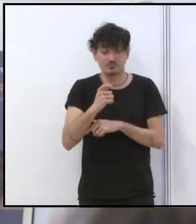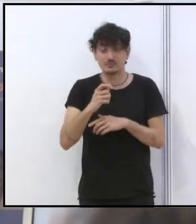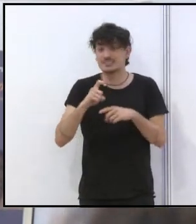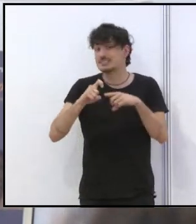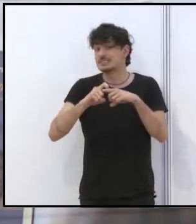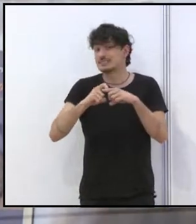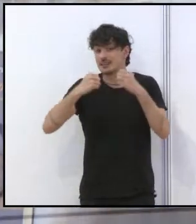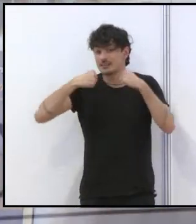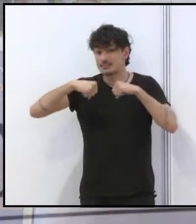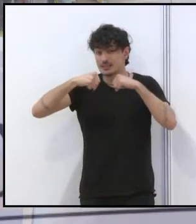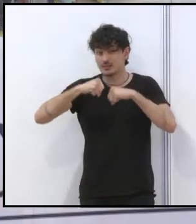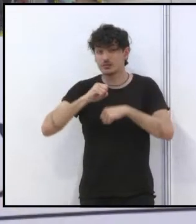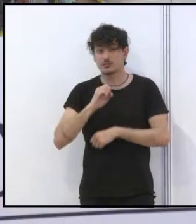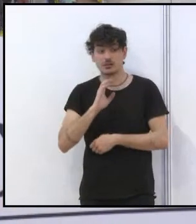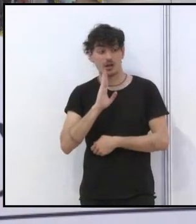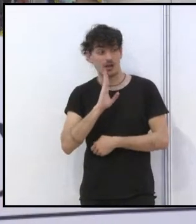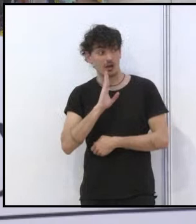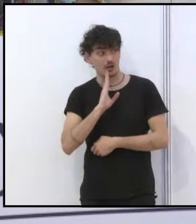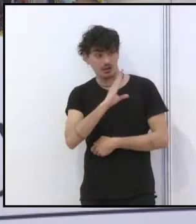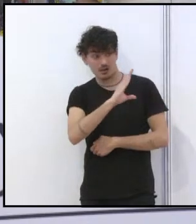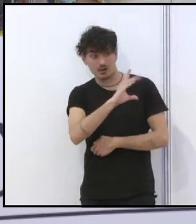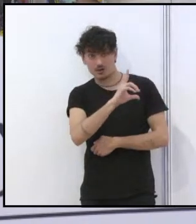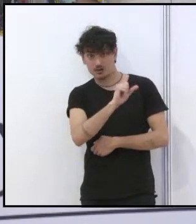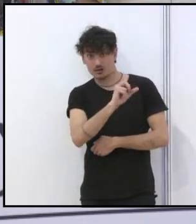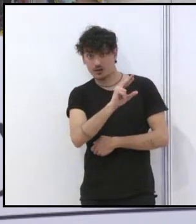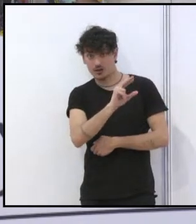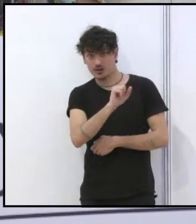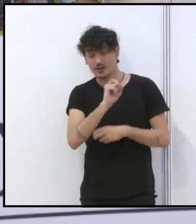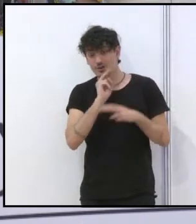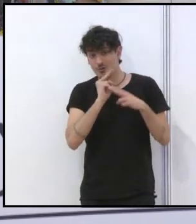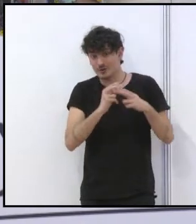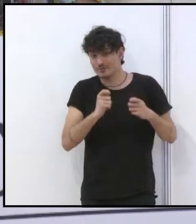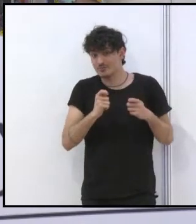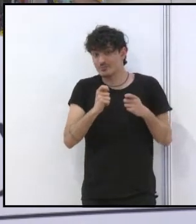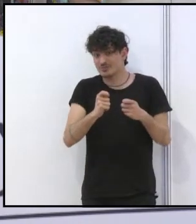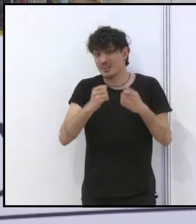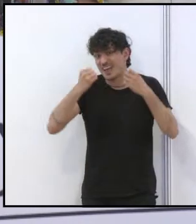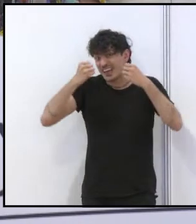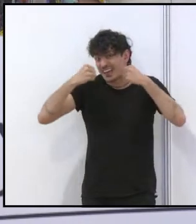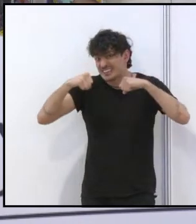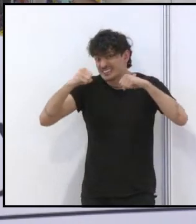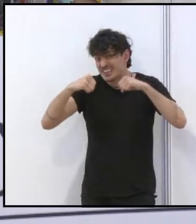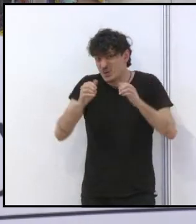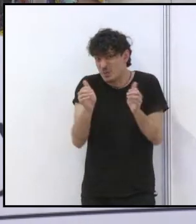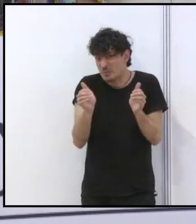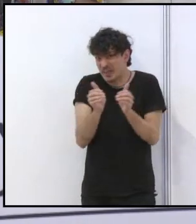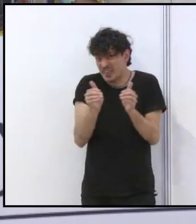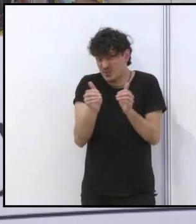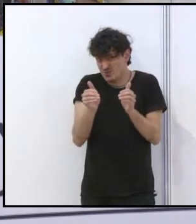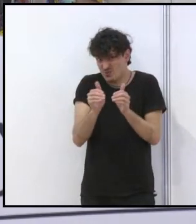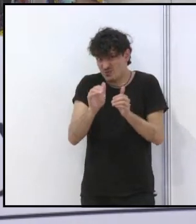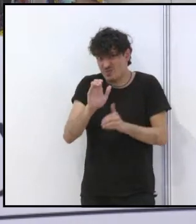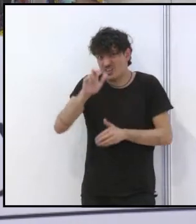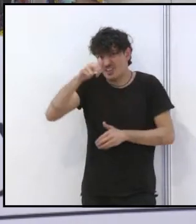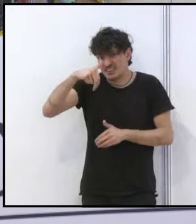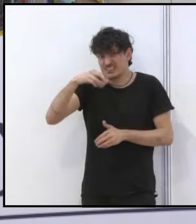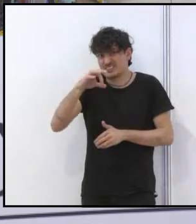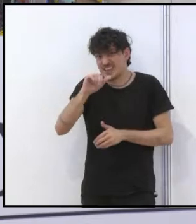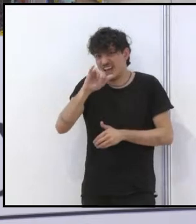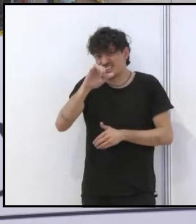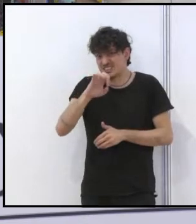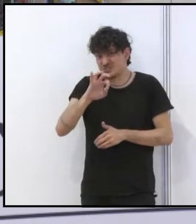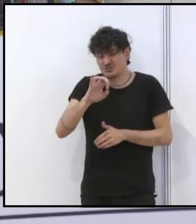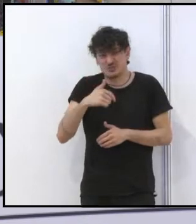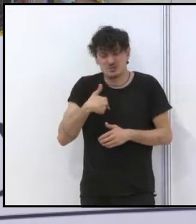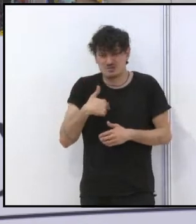Clara ha bautizado como ensayito y que yo al principio luché para que cambiara el término, pero ya me he